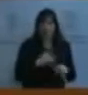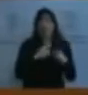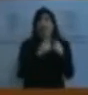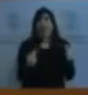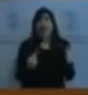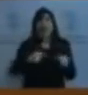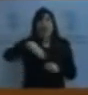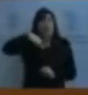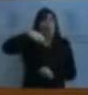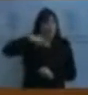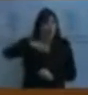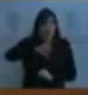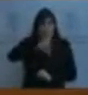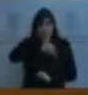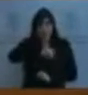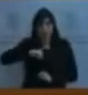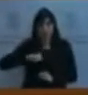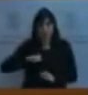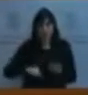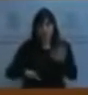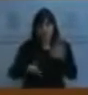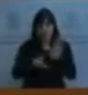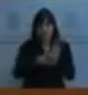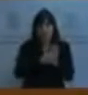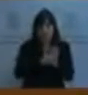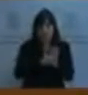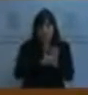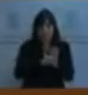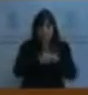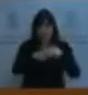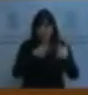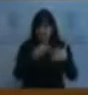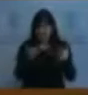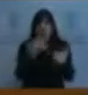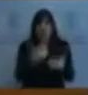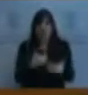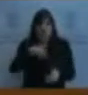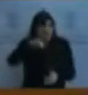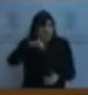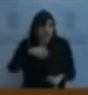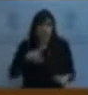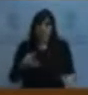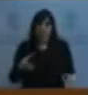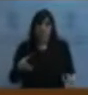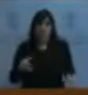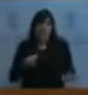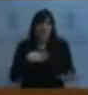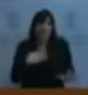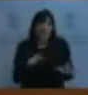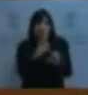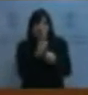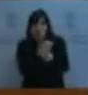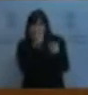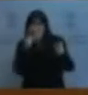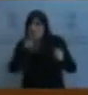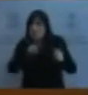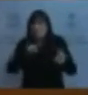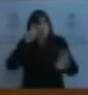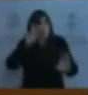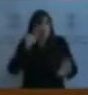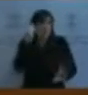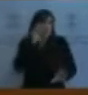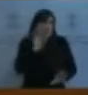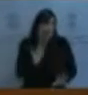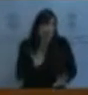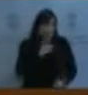todavía ley de transparencia, que eso puede inquietar o no, pero yo creo que sí, algunos asturianos que quieren que nuestro Parlamento sea